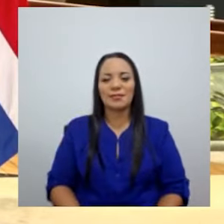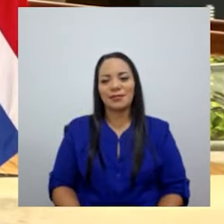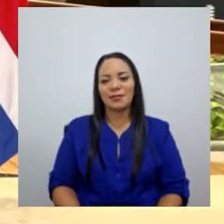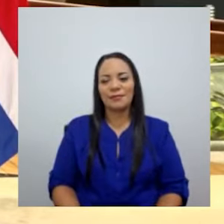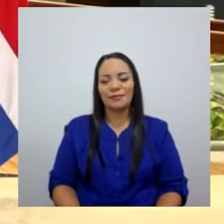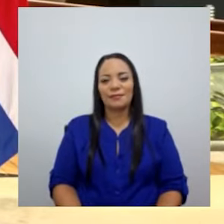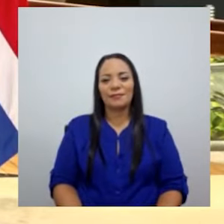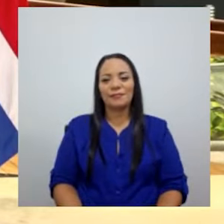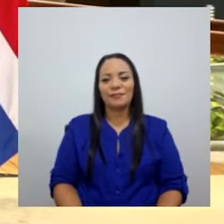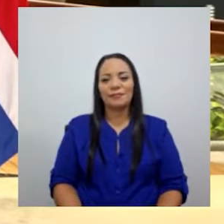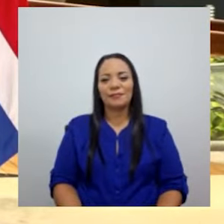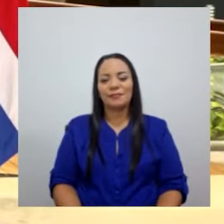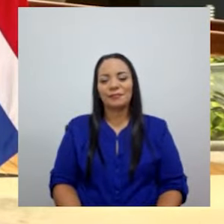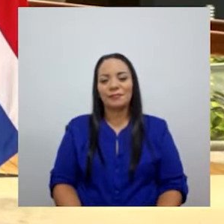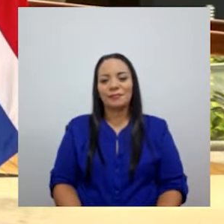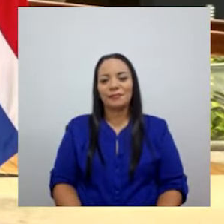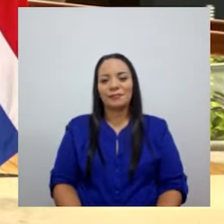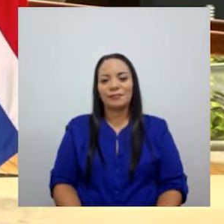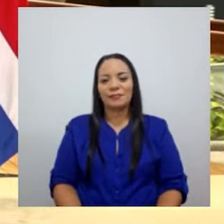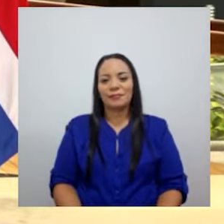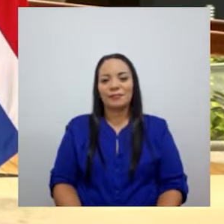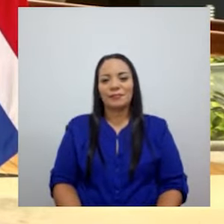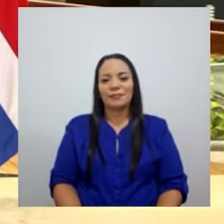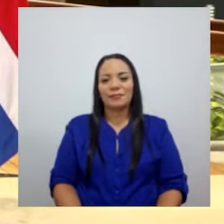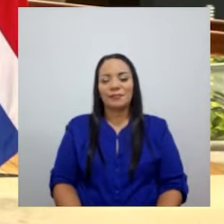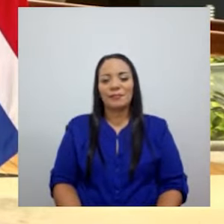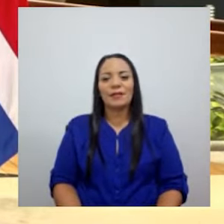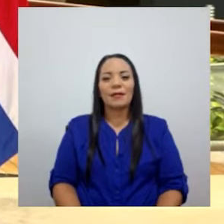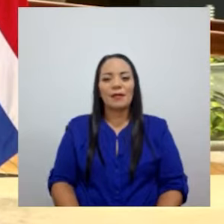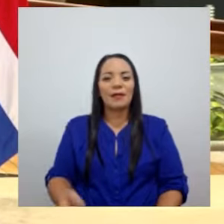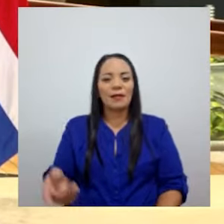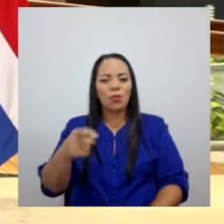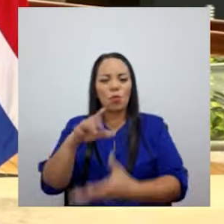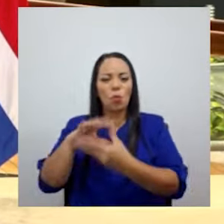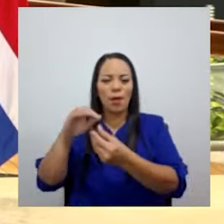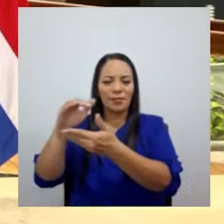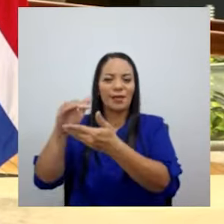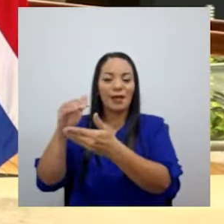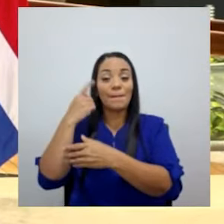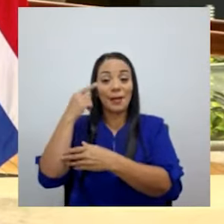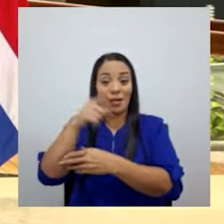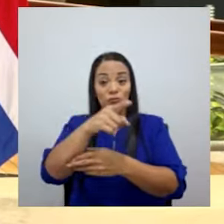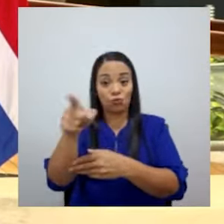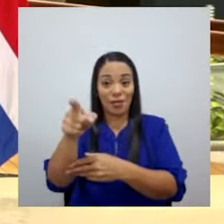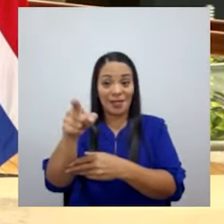del resto del Estado costarricense, para que usted, dueño,